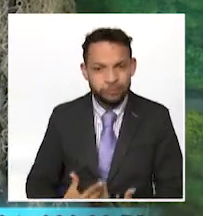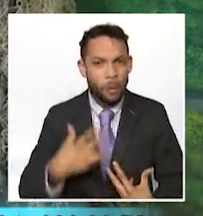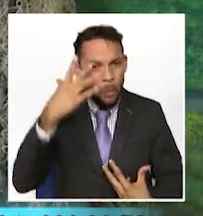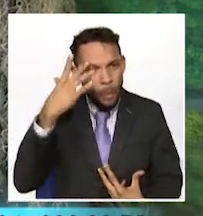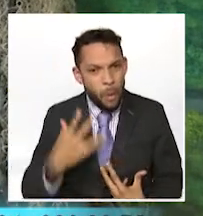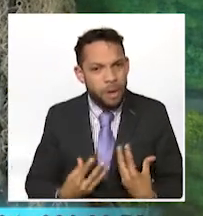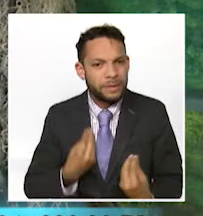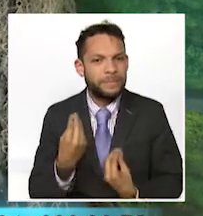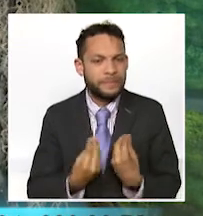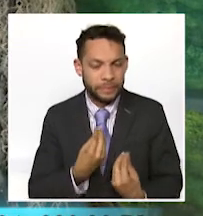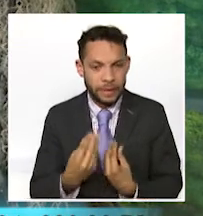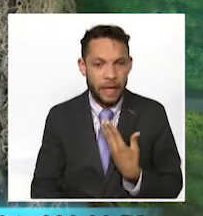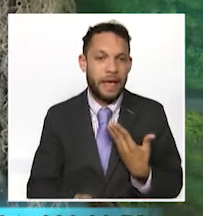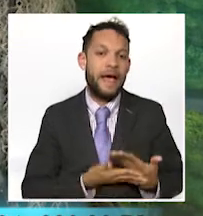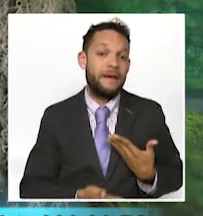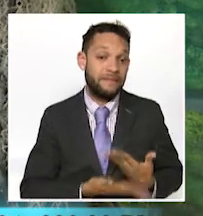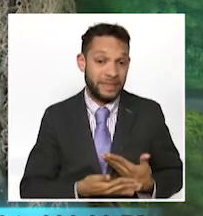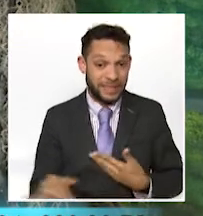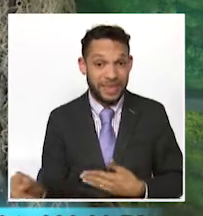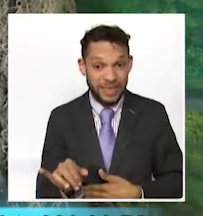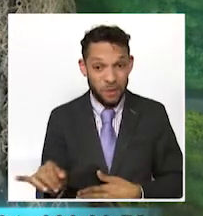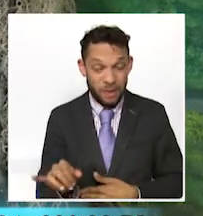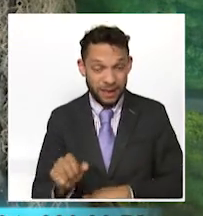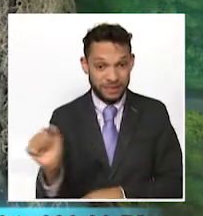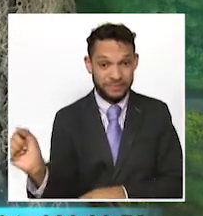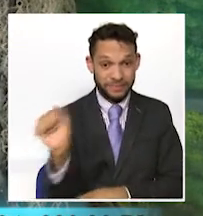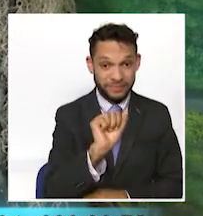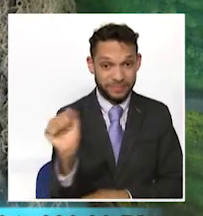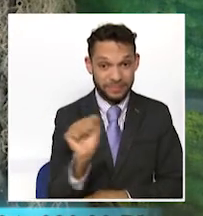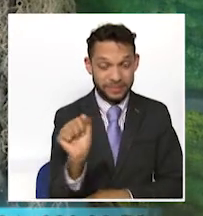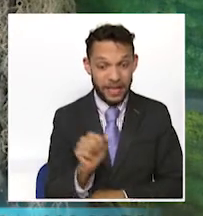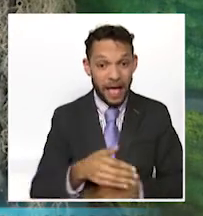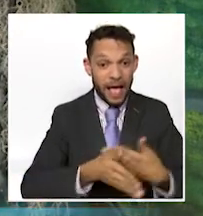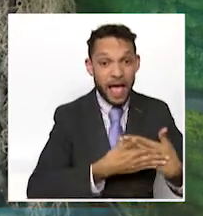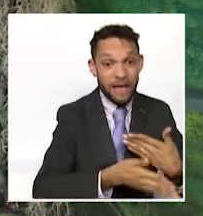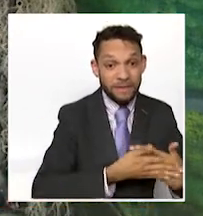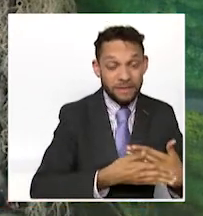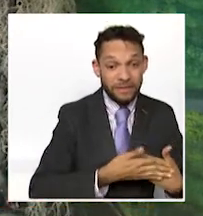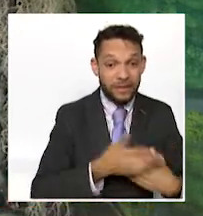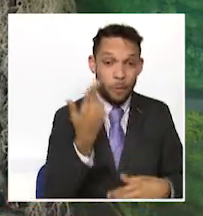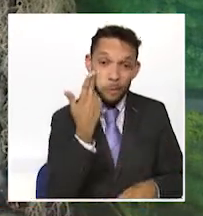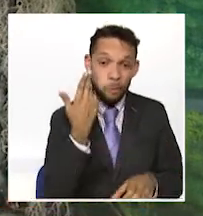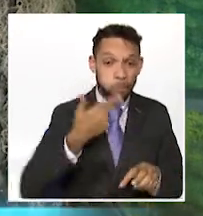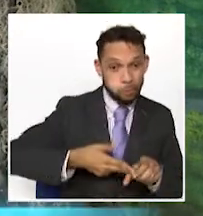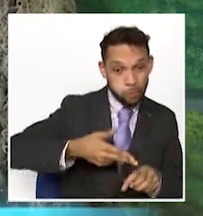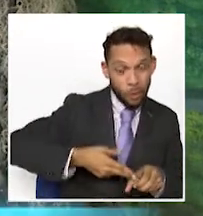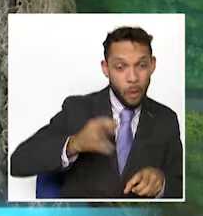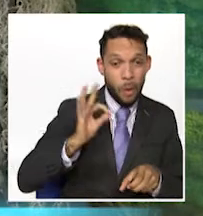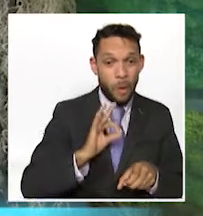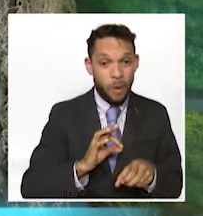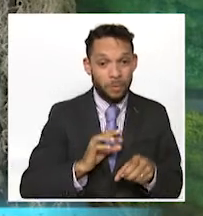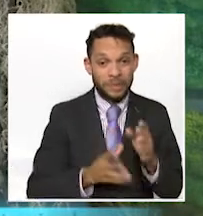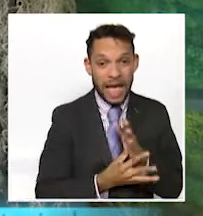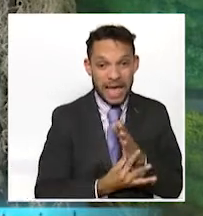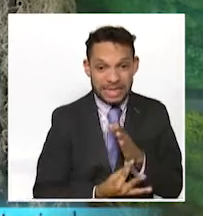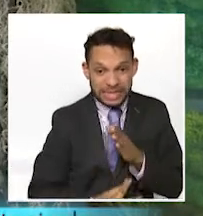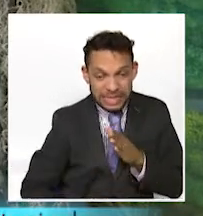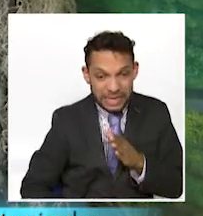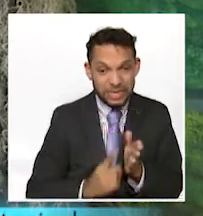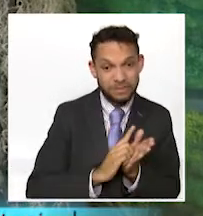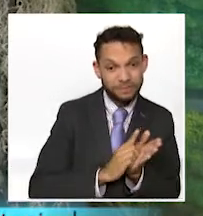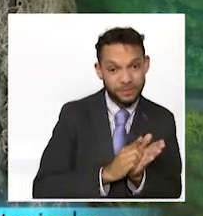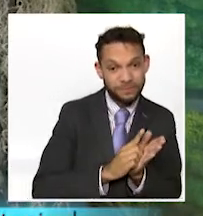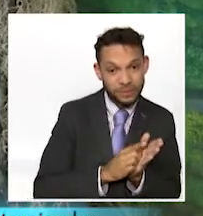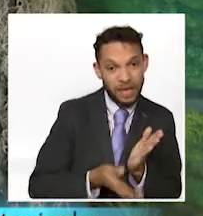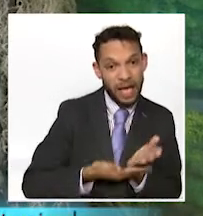como el bombillito del carro que nos alumbra de que se está acabando el líquido de frenos o el aceite y quitamos el bombillito